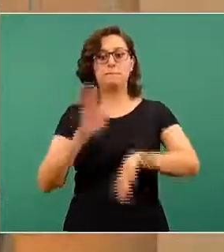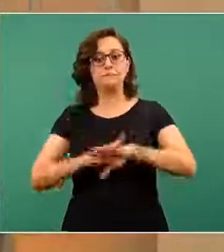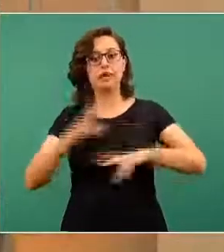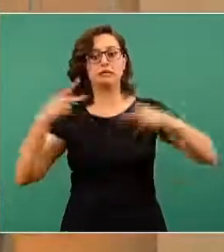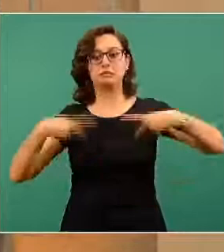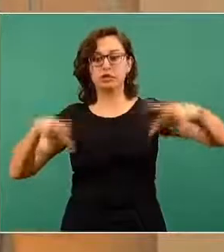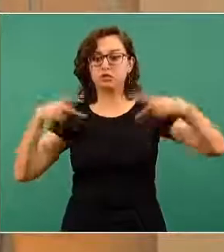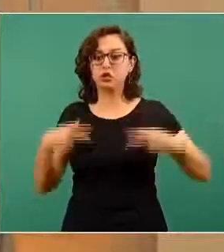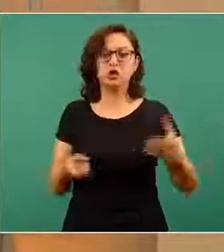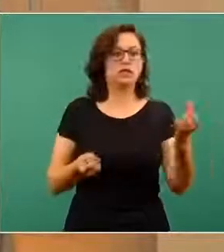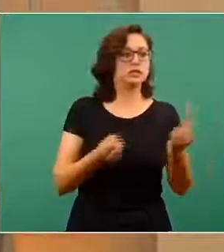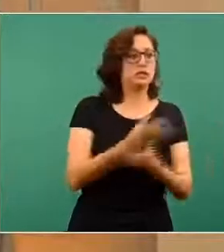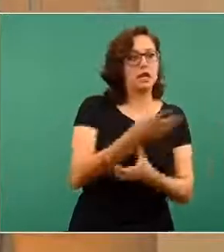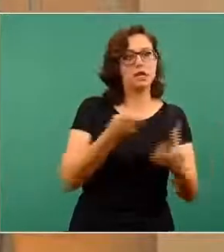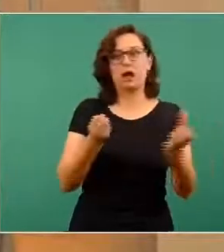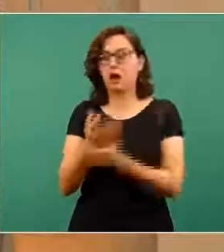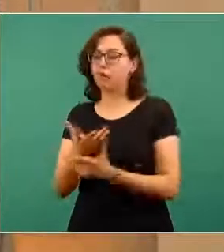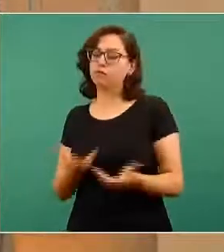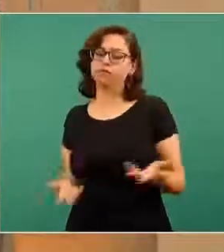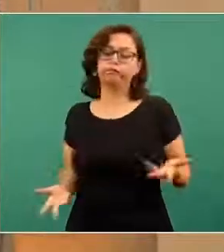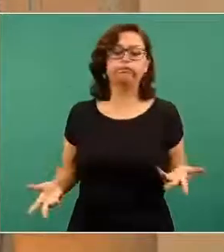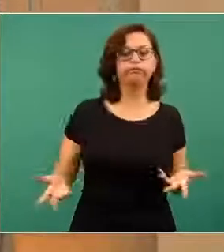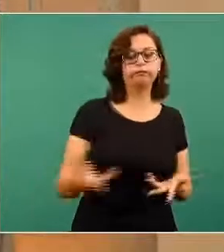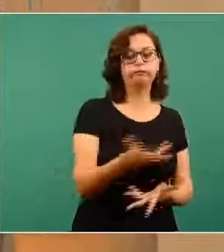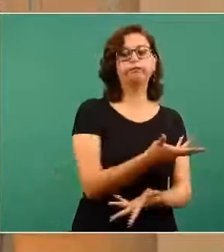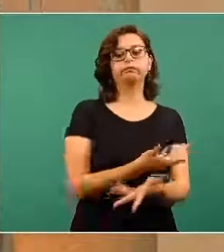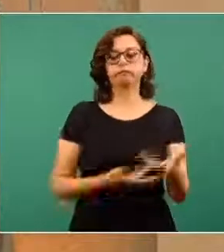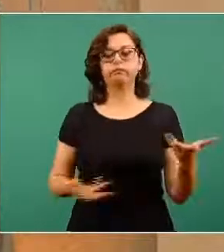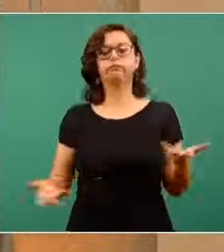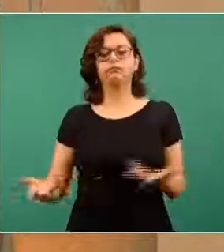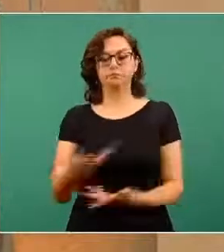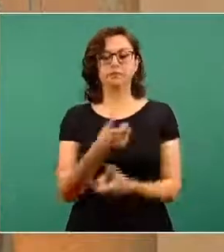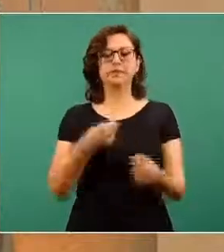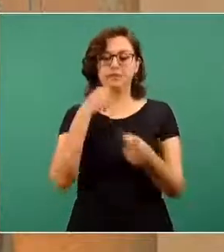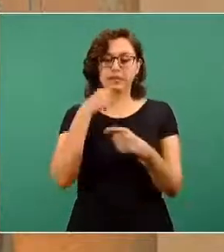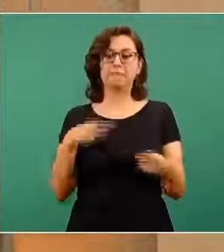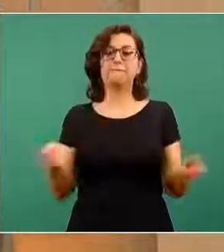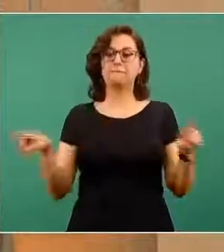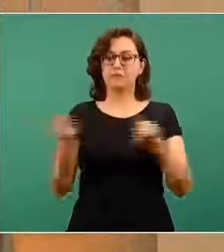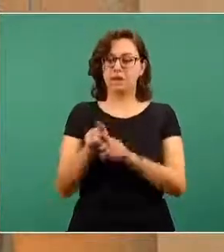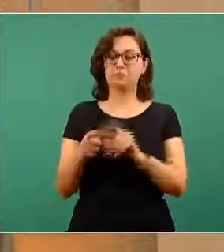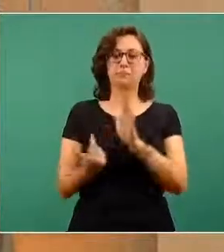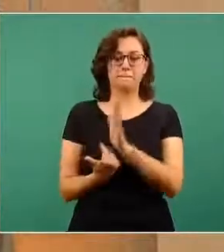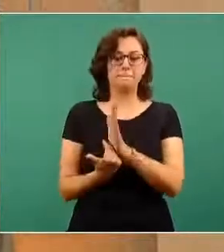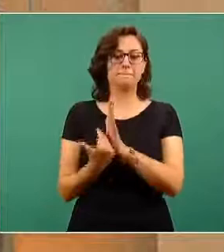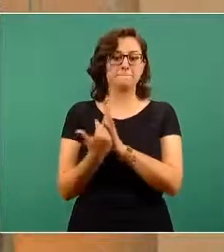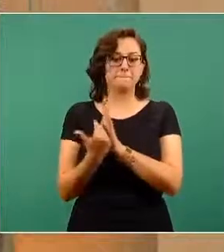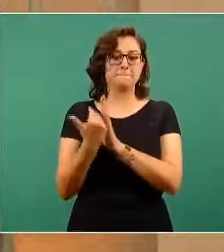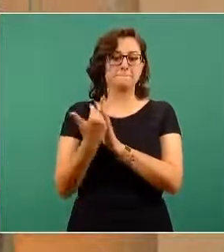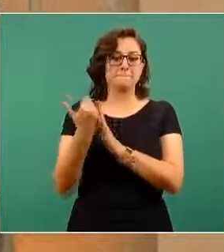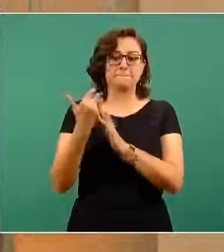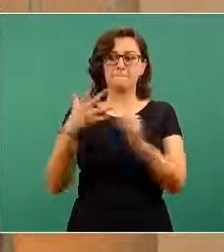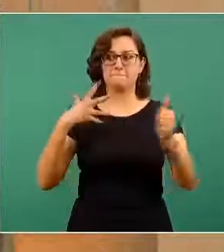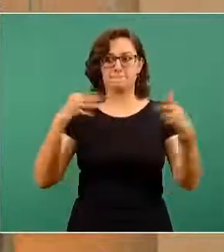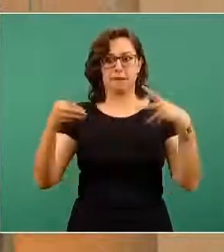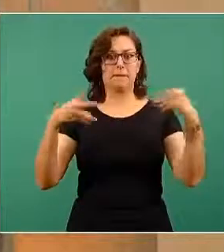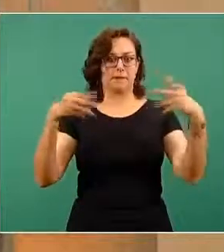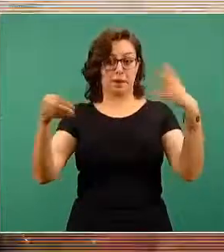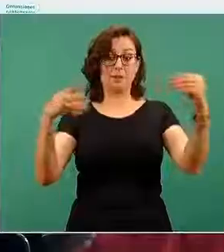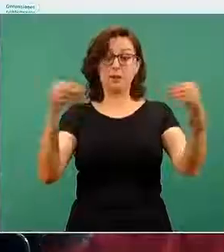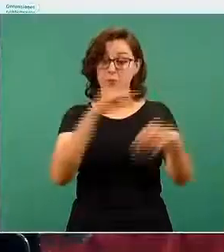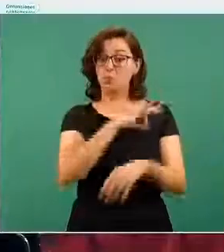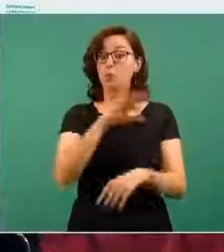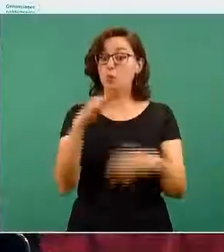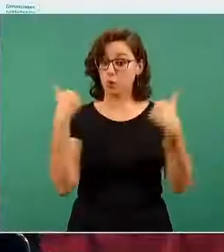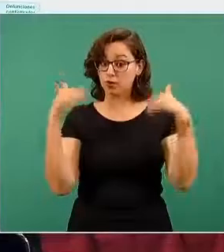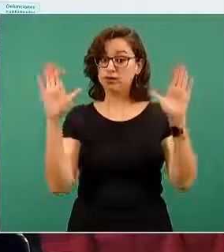movilidad pública, pues obviamente entonces podemos también tener un incremento en los casos que se pueden ir dando en siguientes